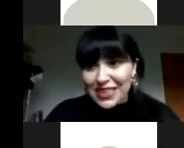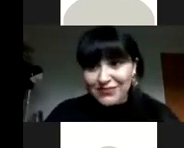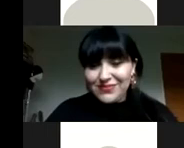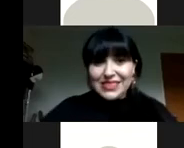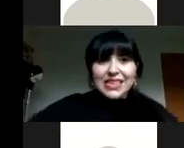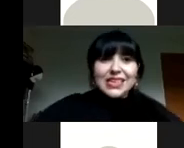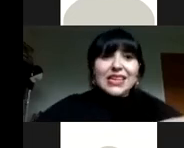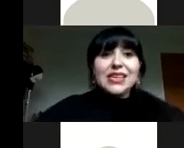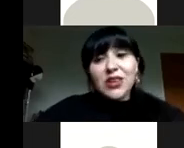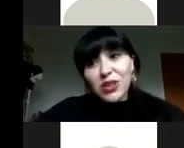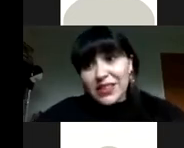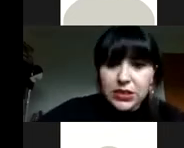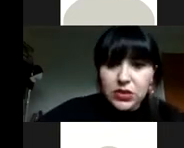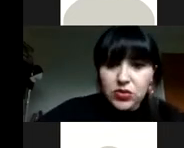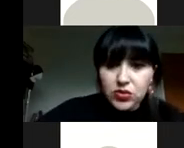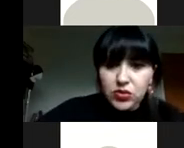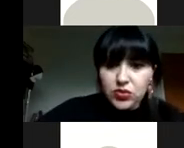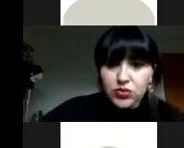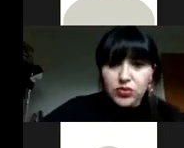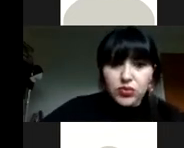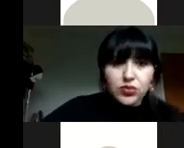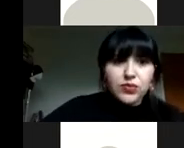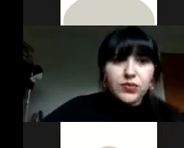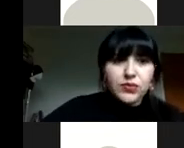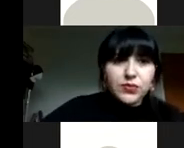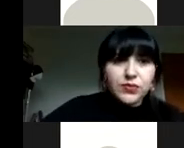otra. Así que los dejo con este video.